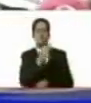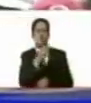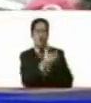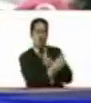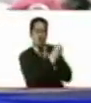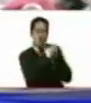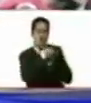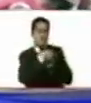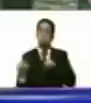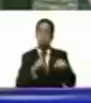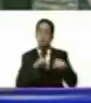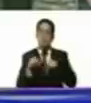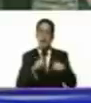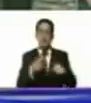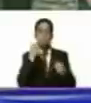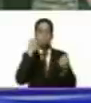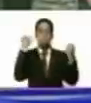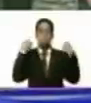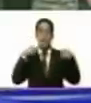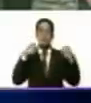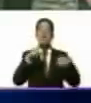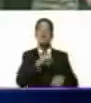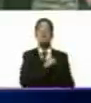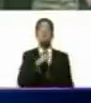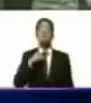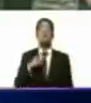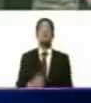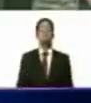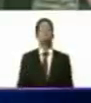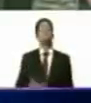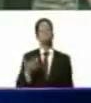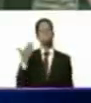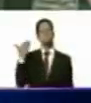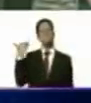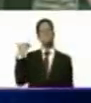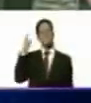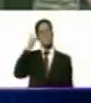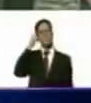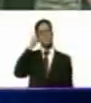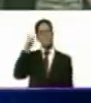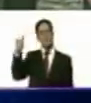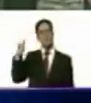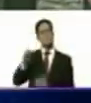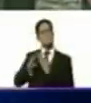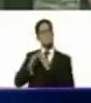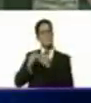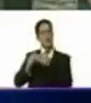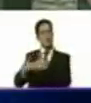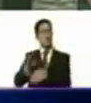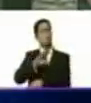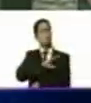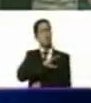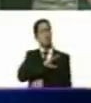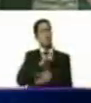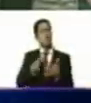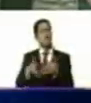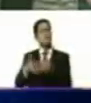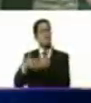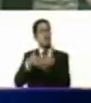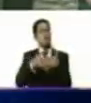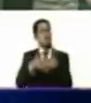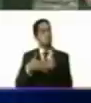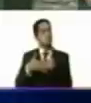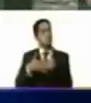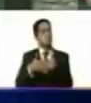entrar en mar territorial venezolano. Hace unos días un barco de guerra gringo empezó a pasear en